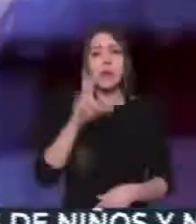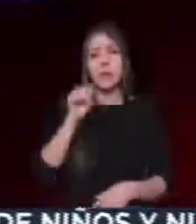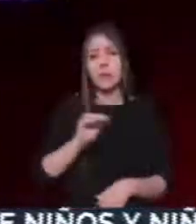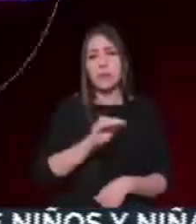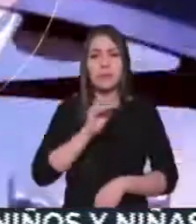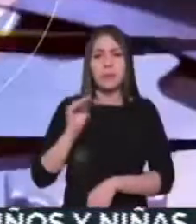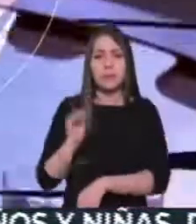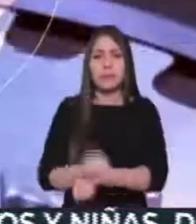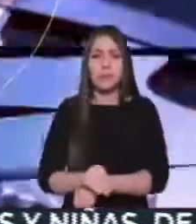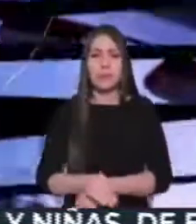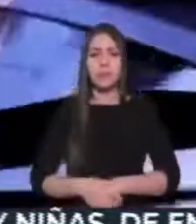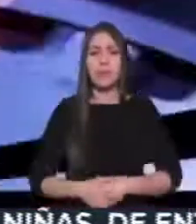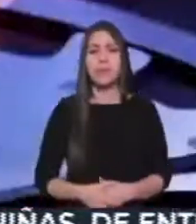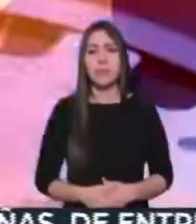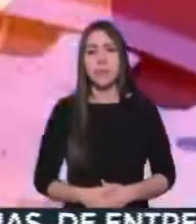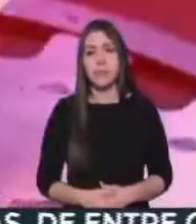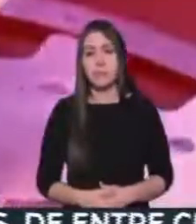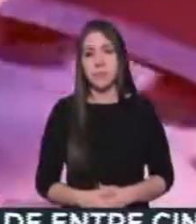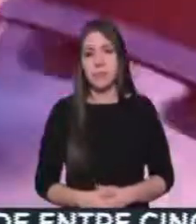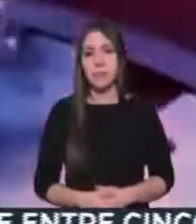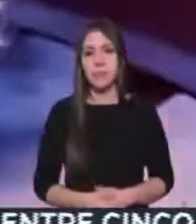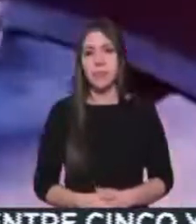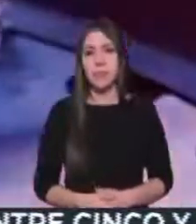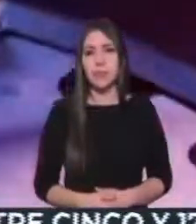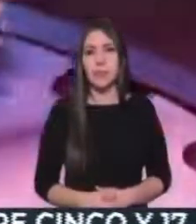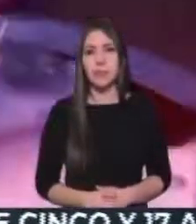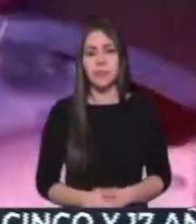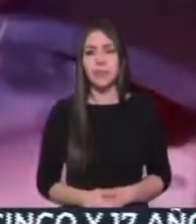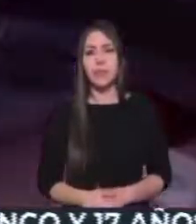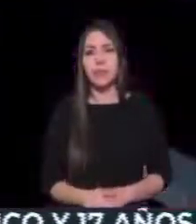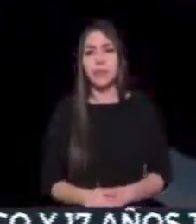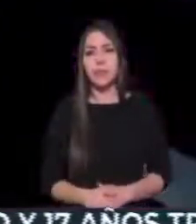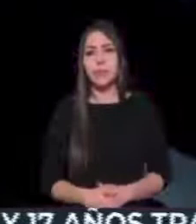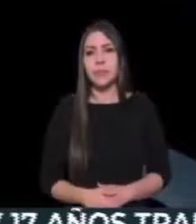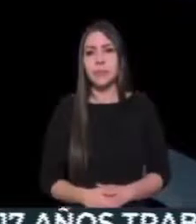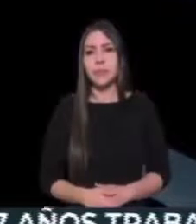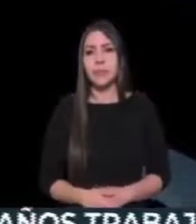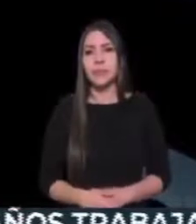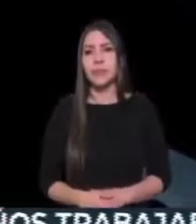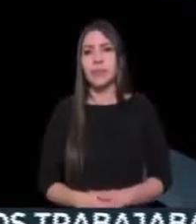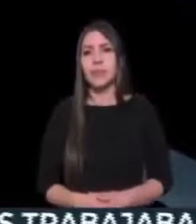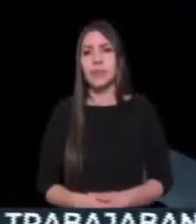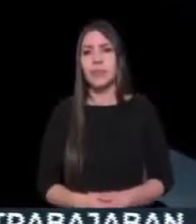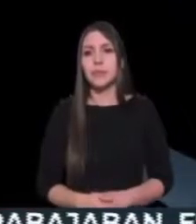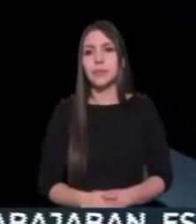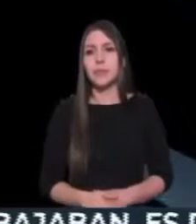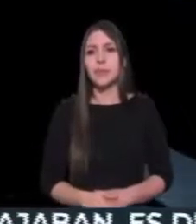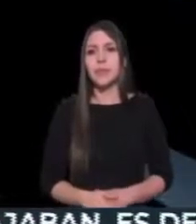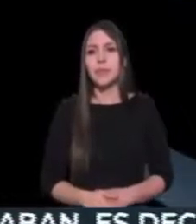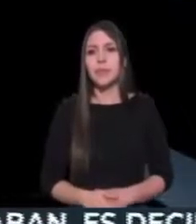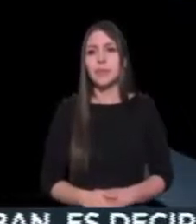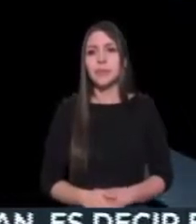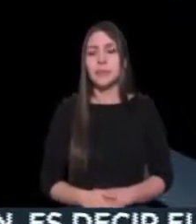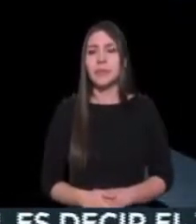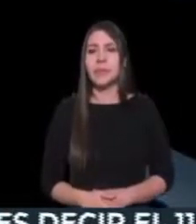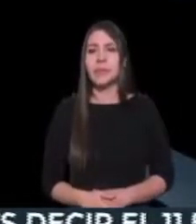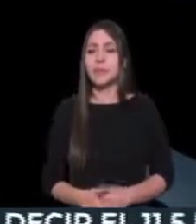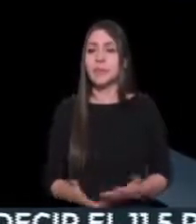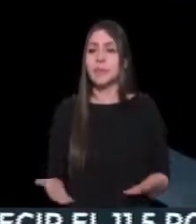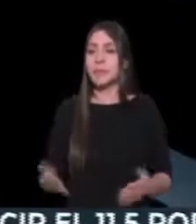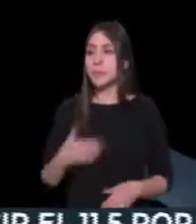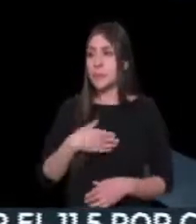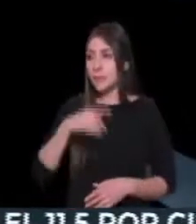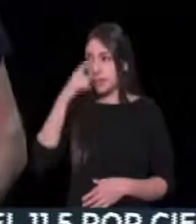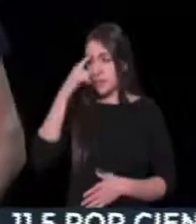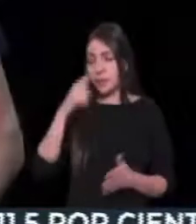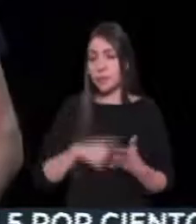MX, Canal 14. Bueno, de entrada me parece más que